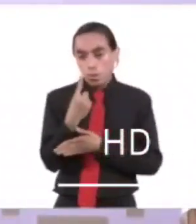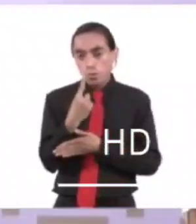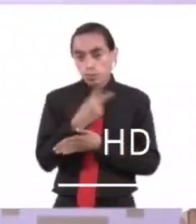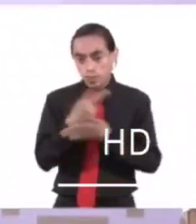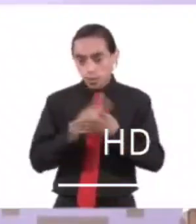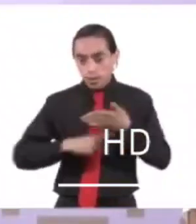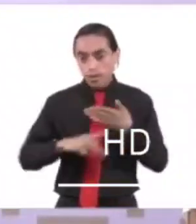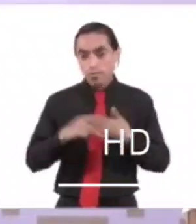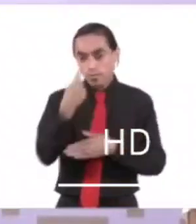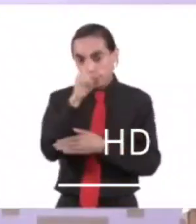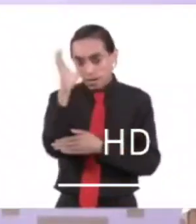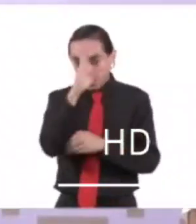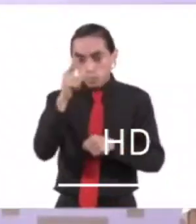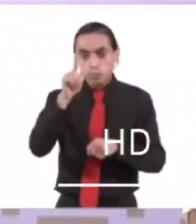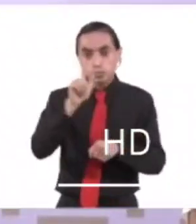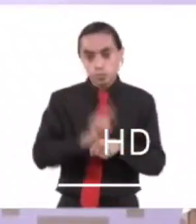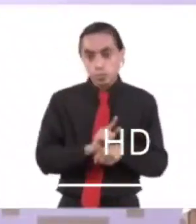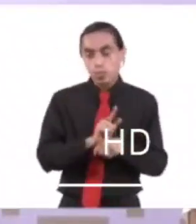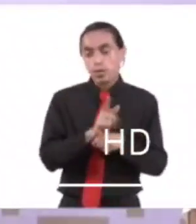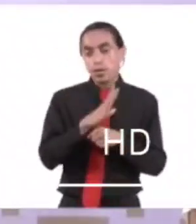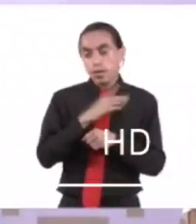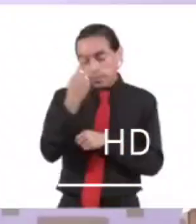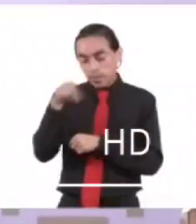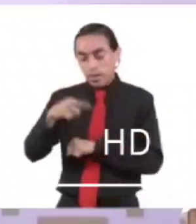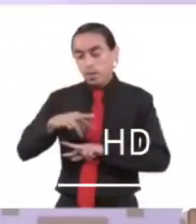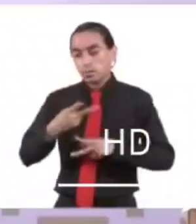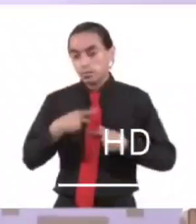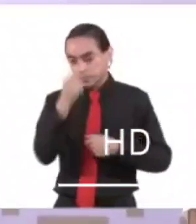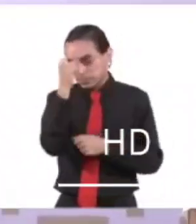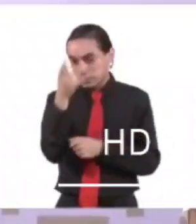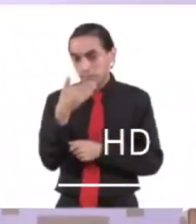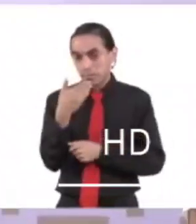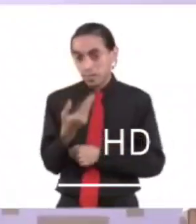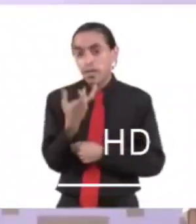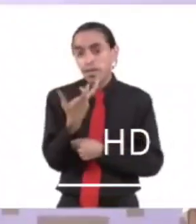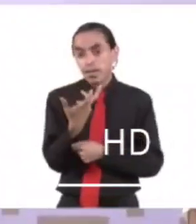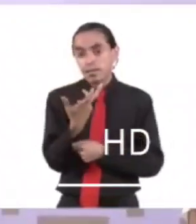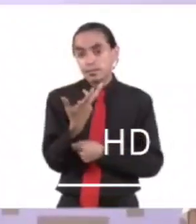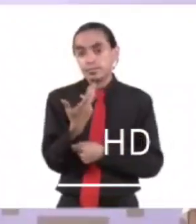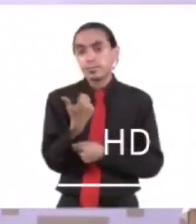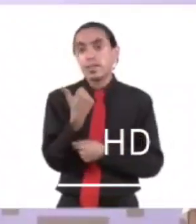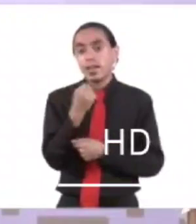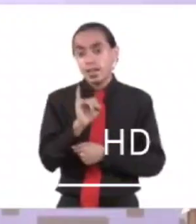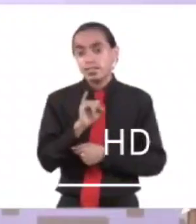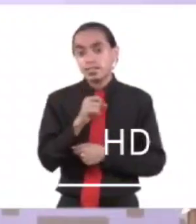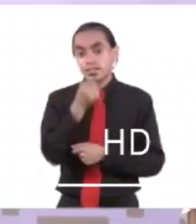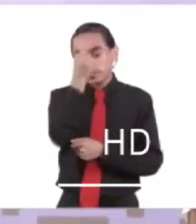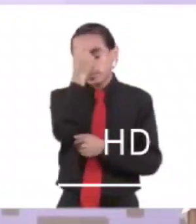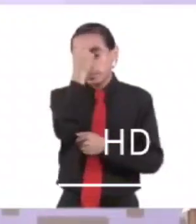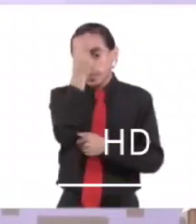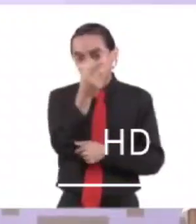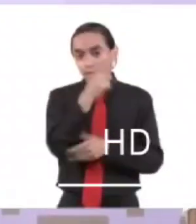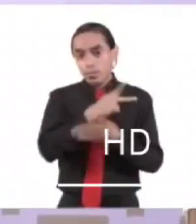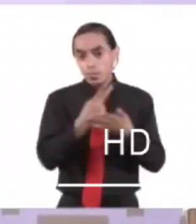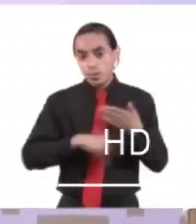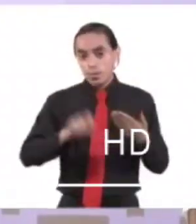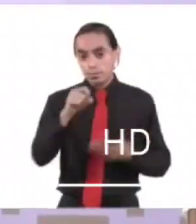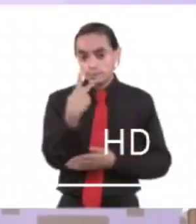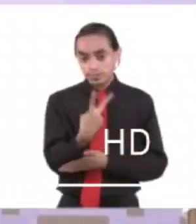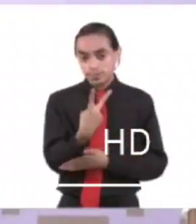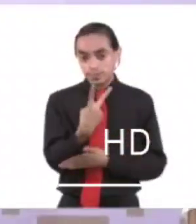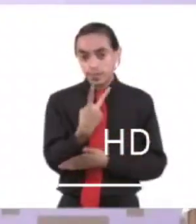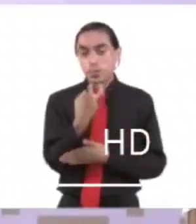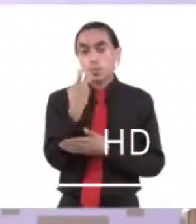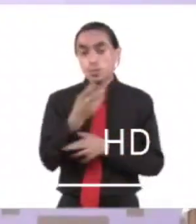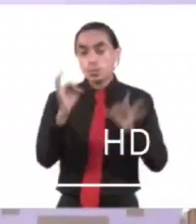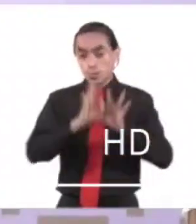para los intelectuales y para los creadores, y así surgió el Canal 22. Por eso también es muy importante